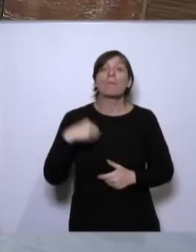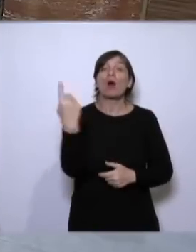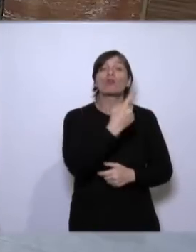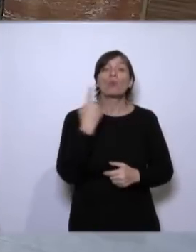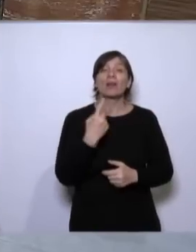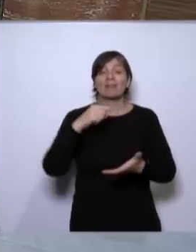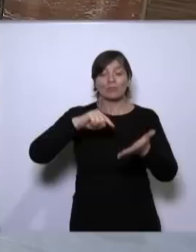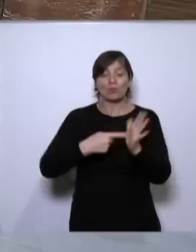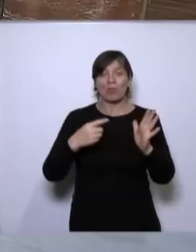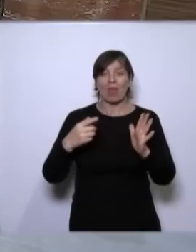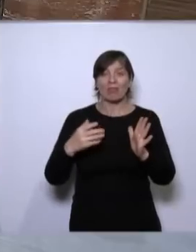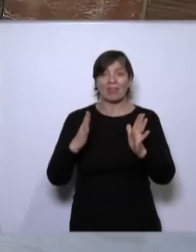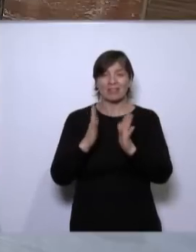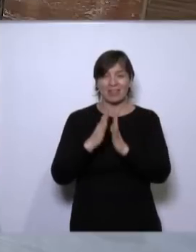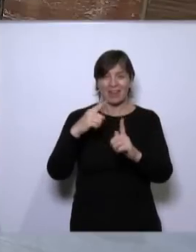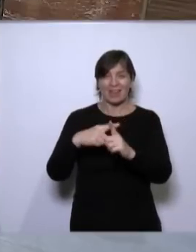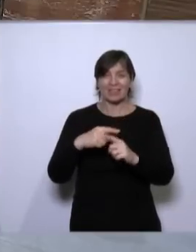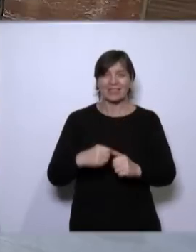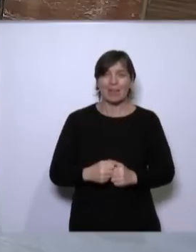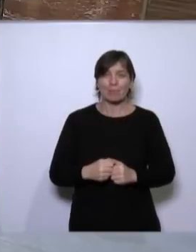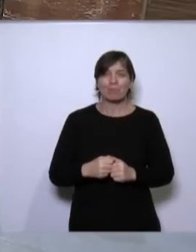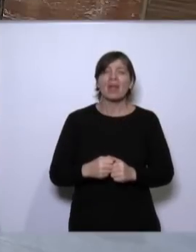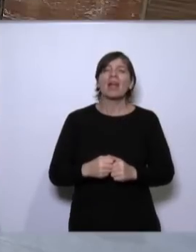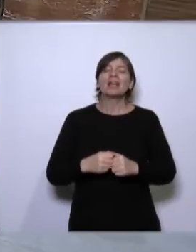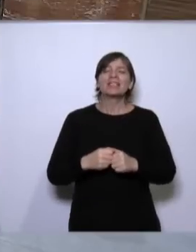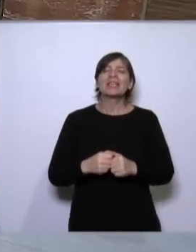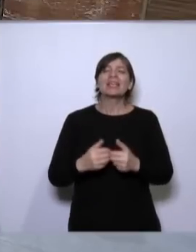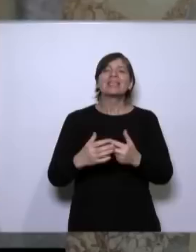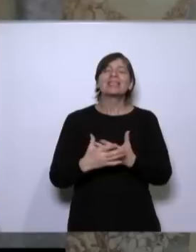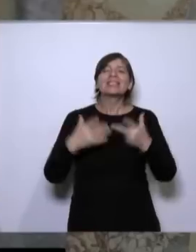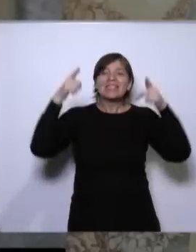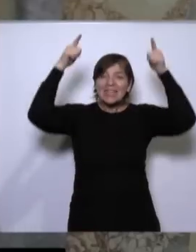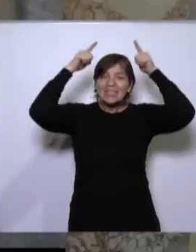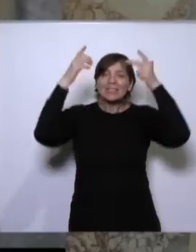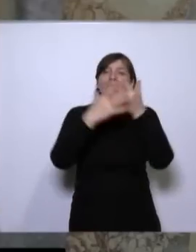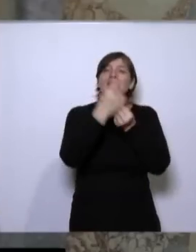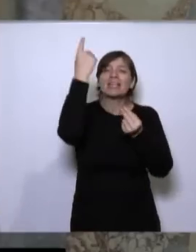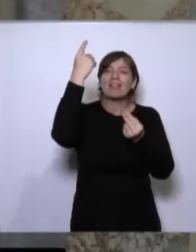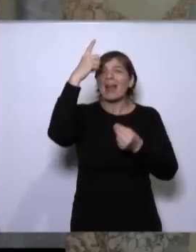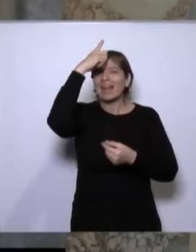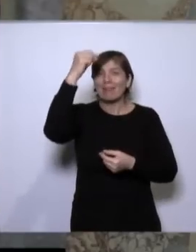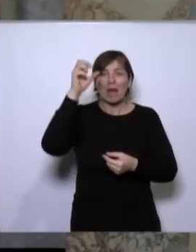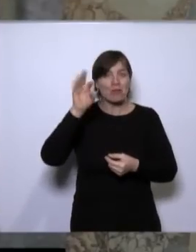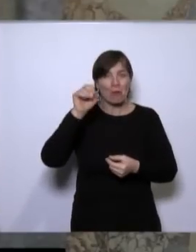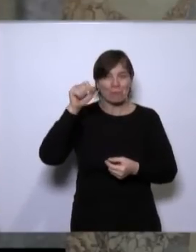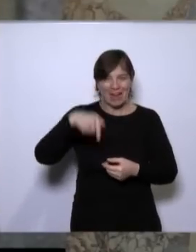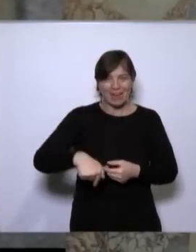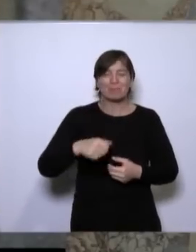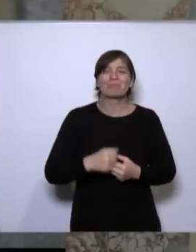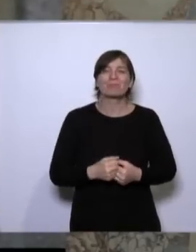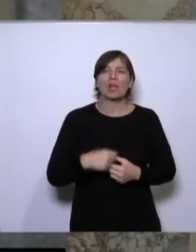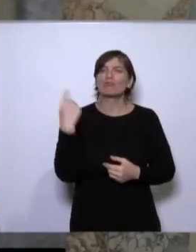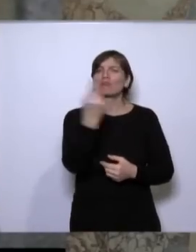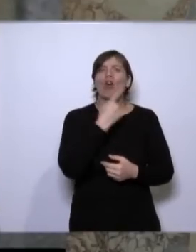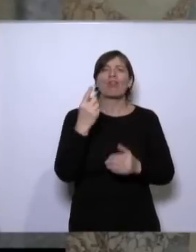nuestra Arquidiócesis de la Santísima Trinidad en Buenos Aires y su Catedral, por todas